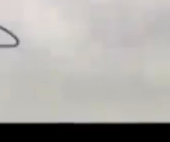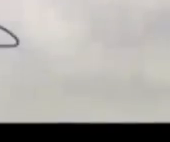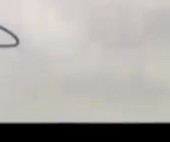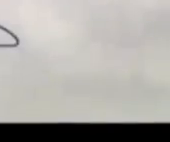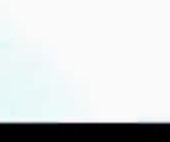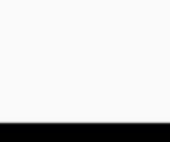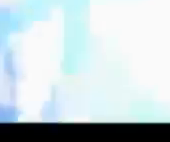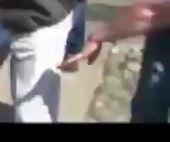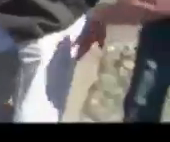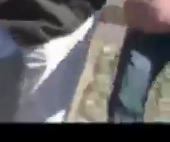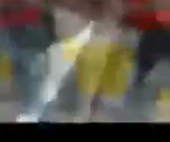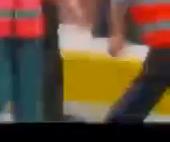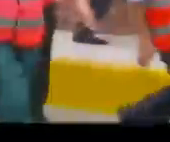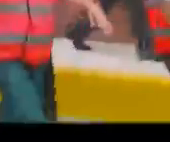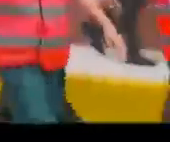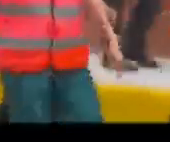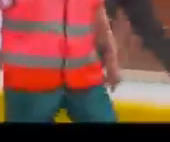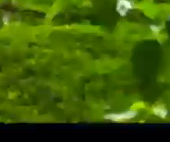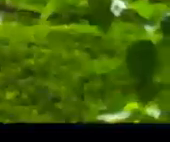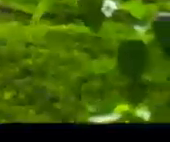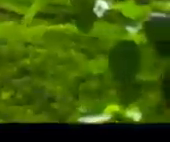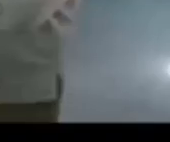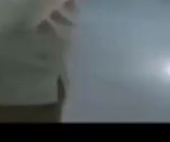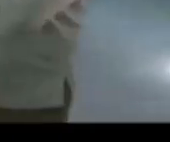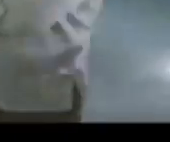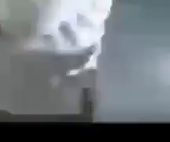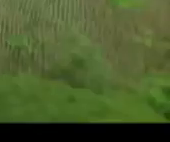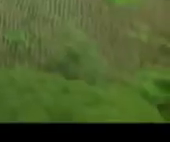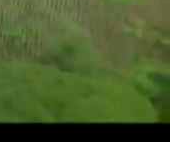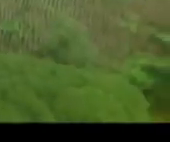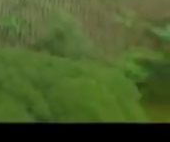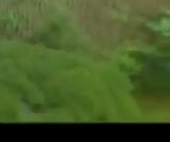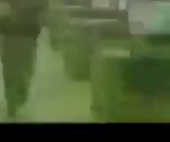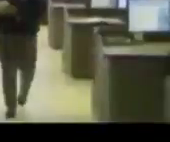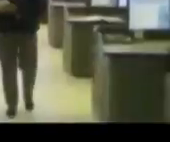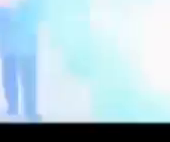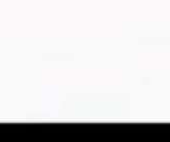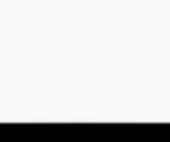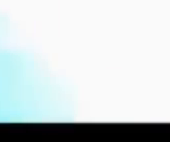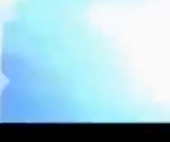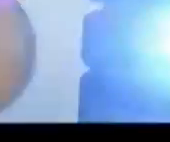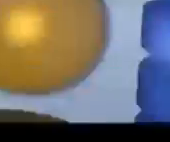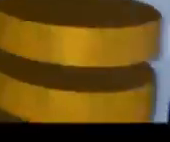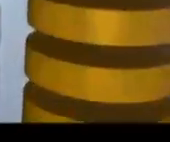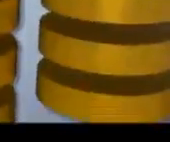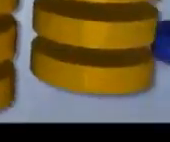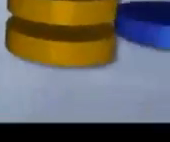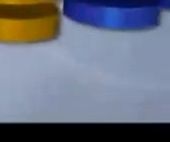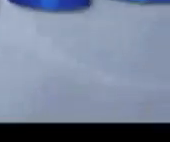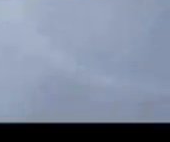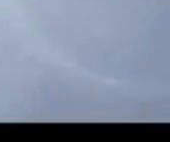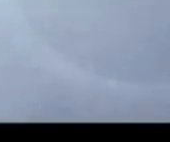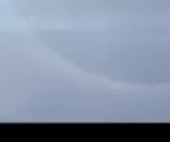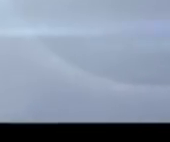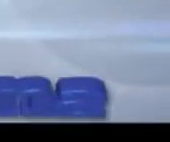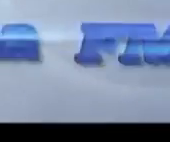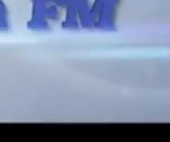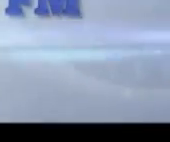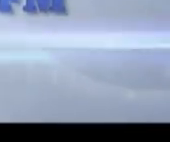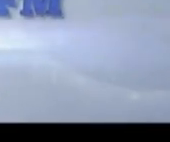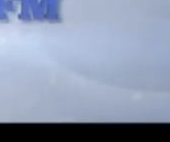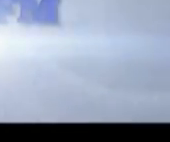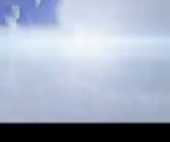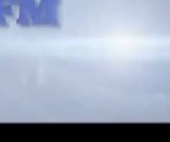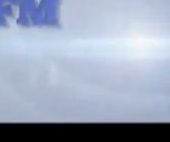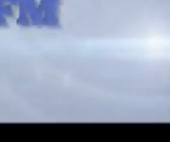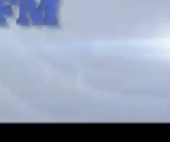106.5. Una sola señal cubriendo todo el Ecuador. Bienvenidos a Ciudadana